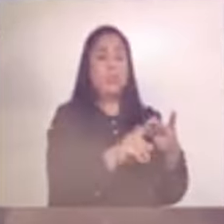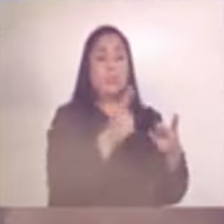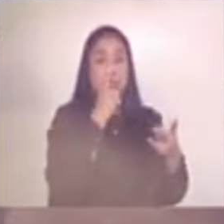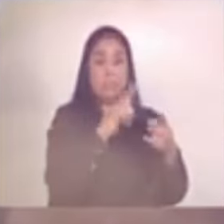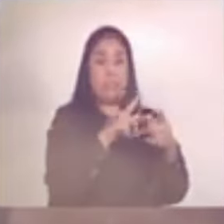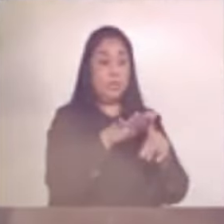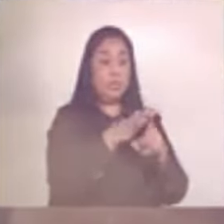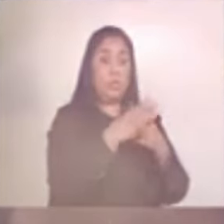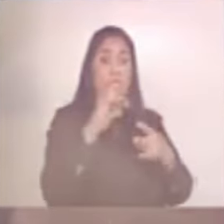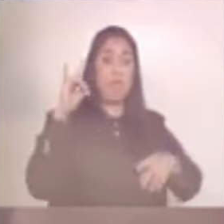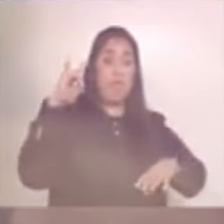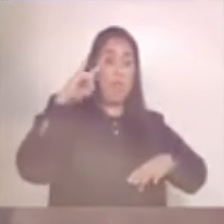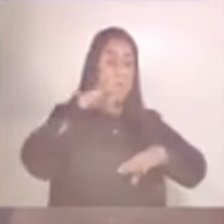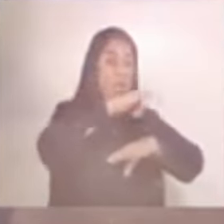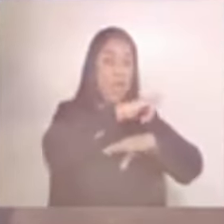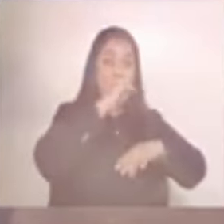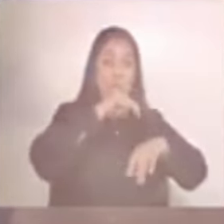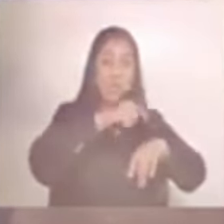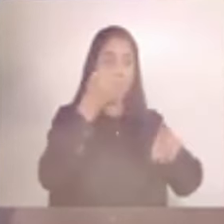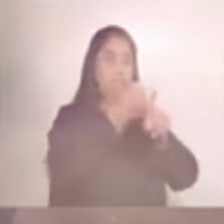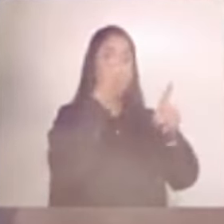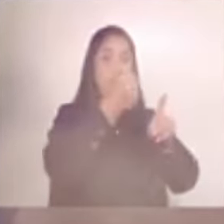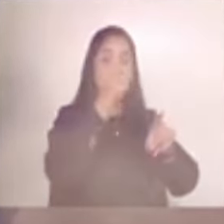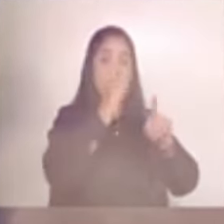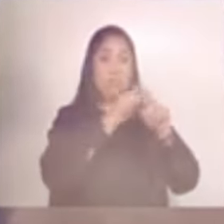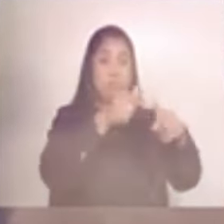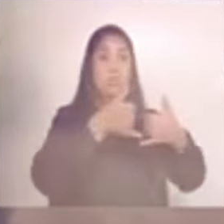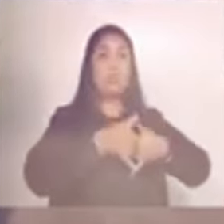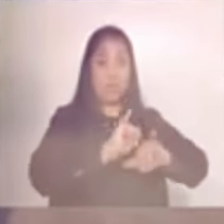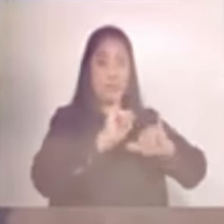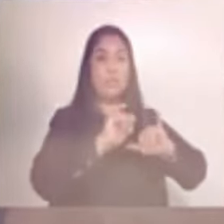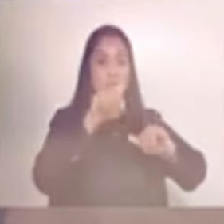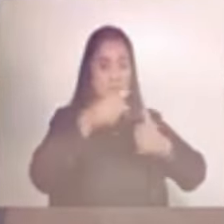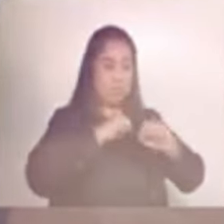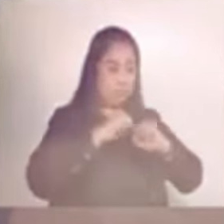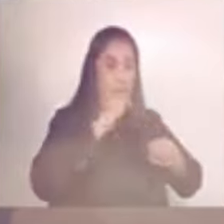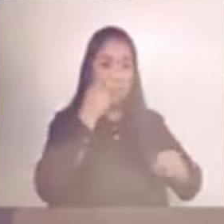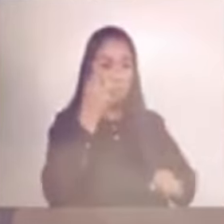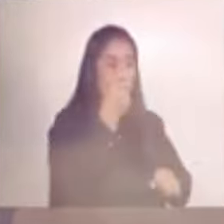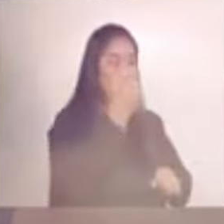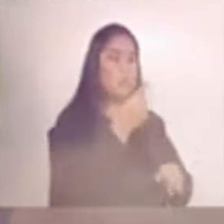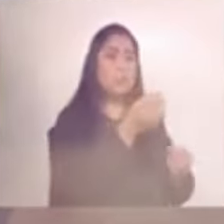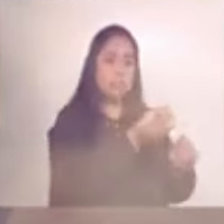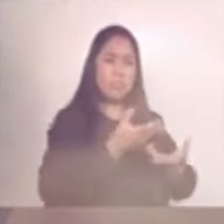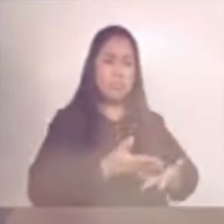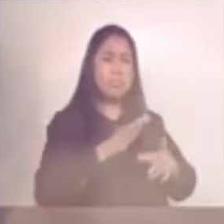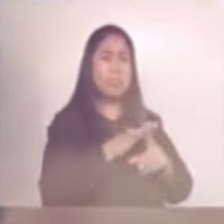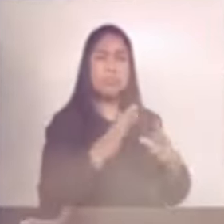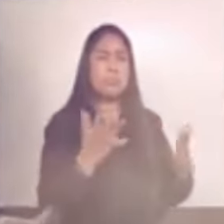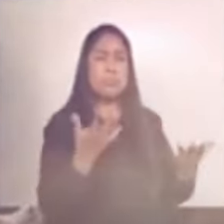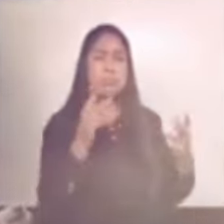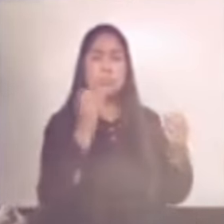pues tuvo un accidente reciente y que entendemos que todavía está en acciones de búsqueda y rescate. ¿Nos podría compartir usted qué información